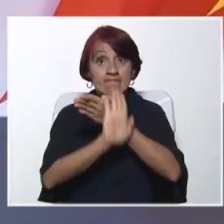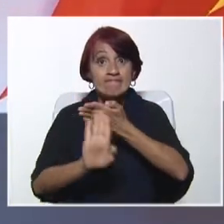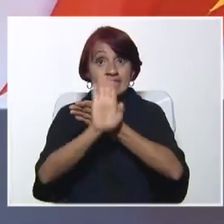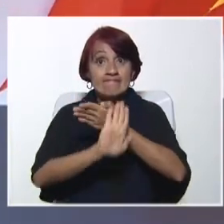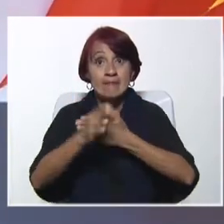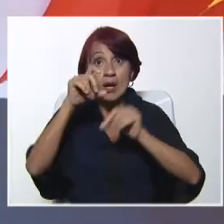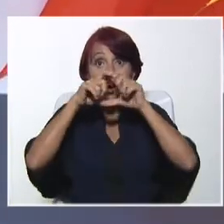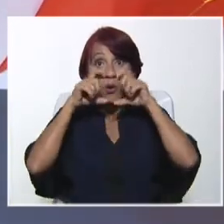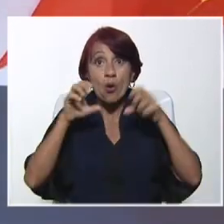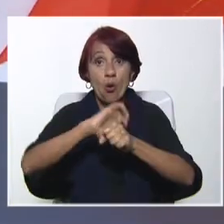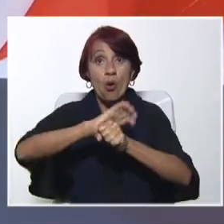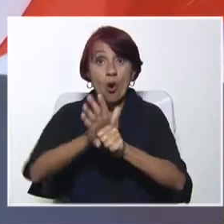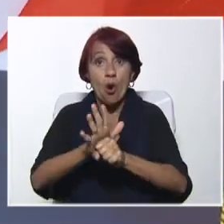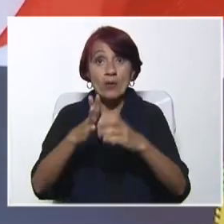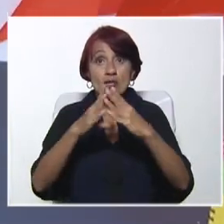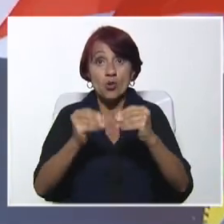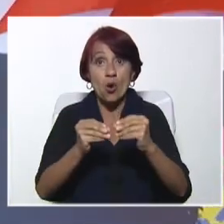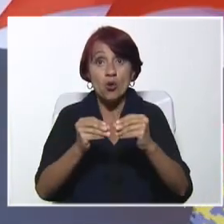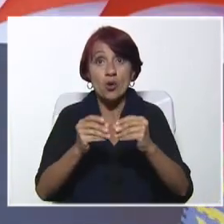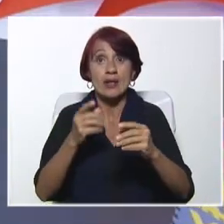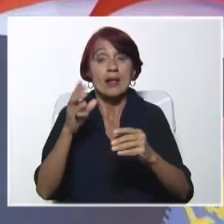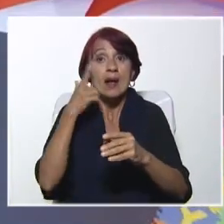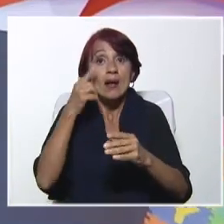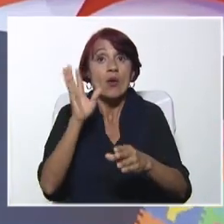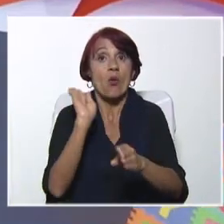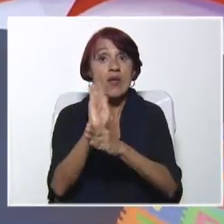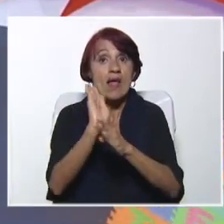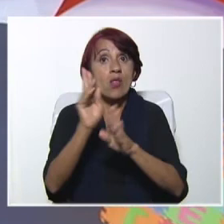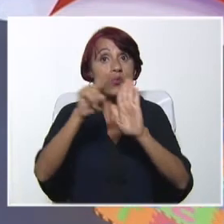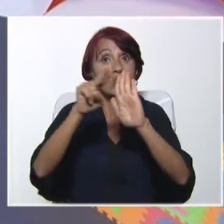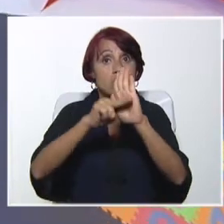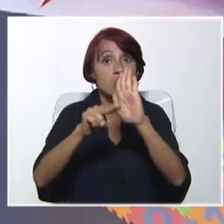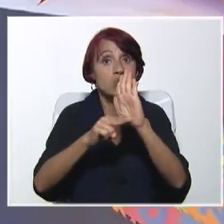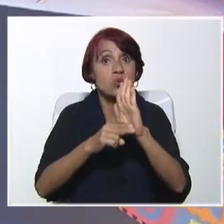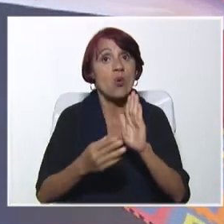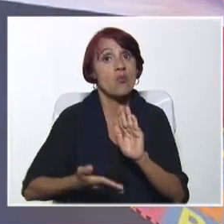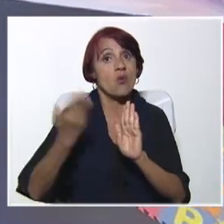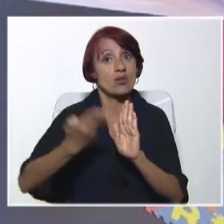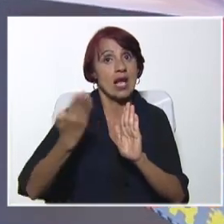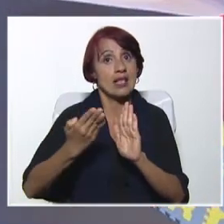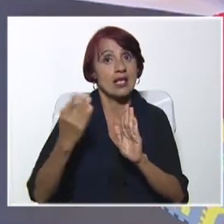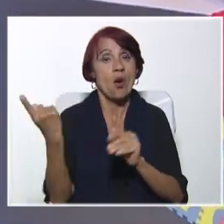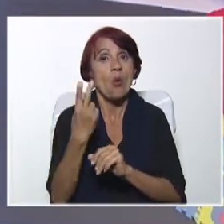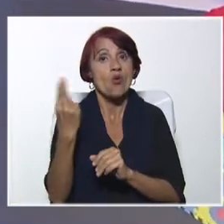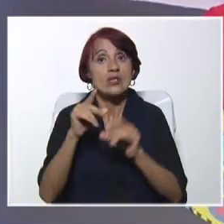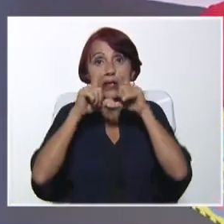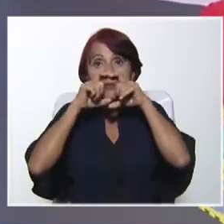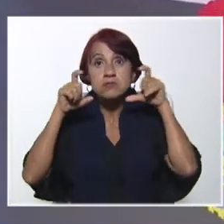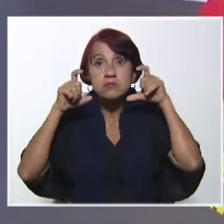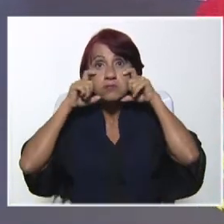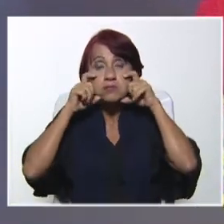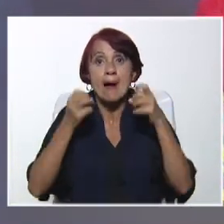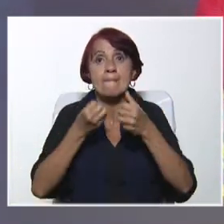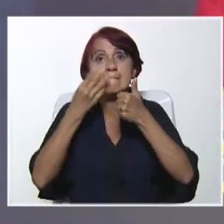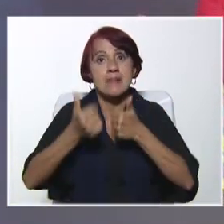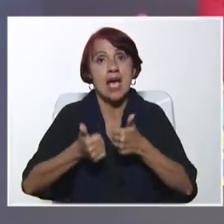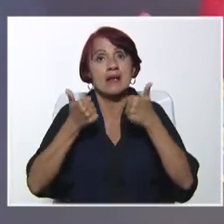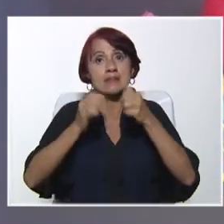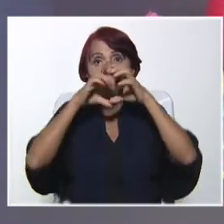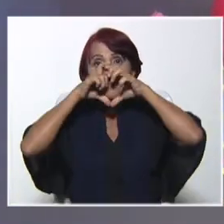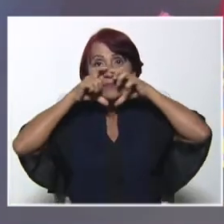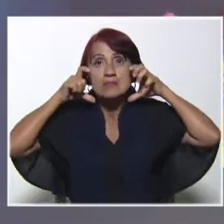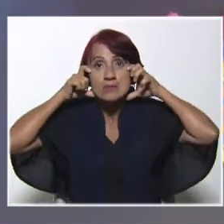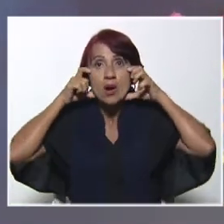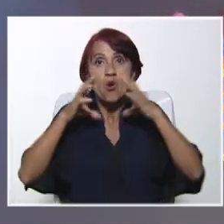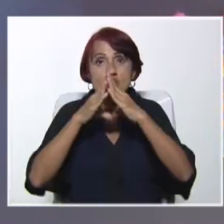el COVID-19, tomando 3 medidas muy sencillas. La primera de ellas, usar el tapaboca de manera adecuada.